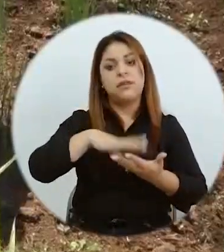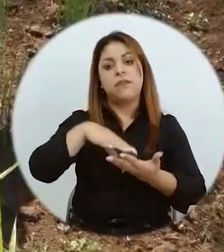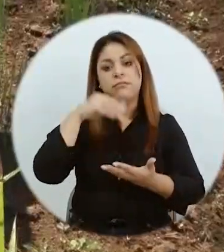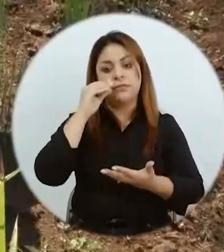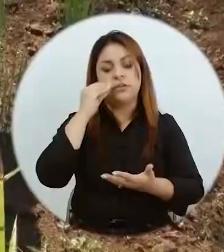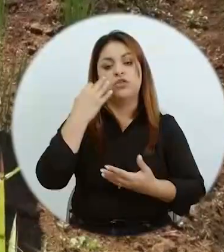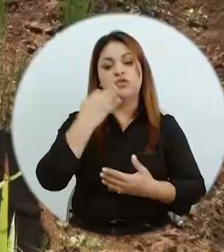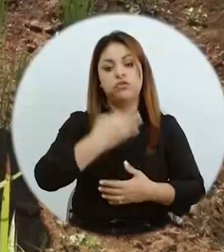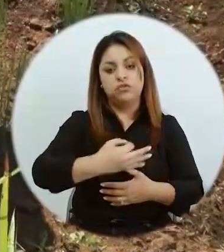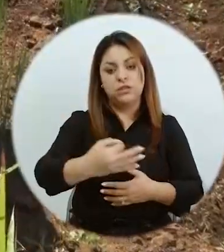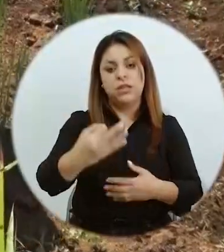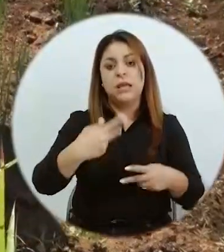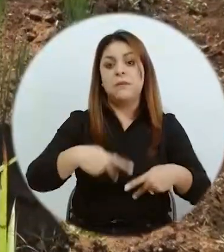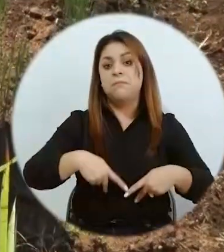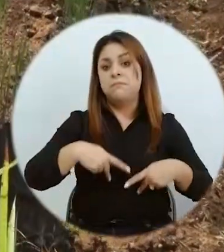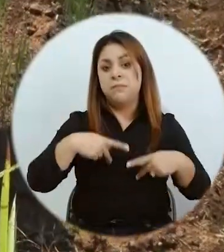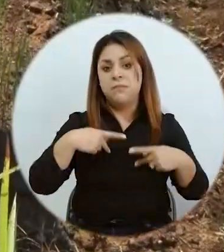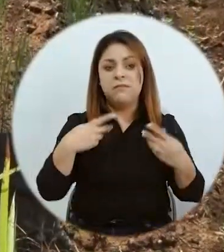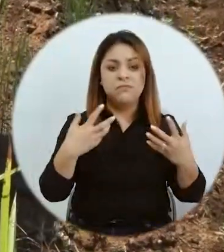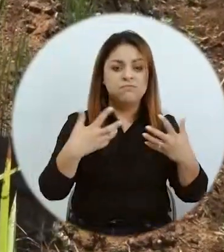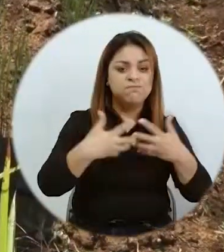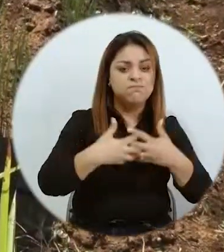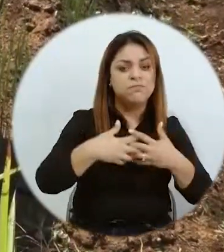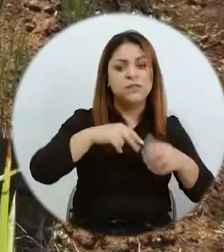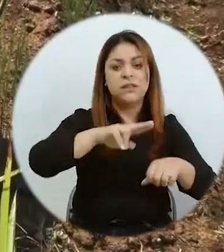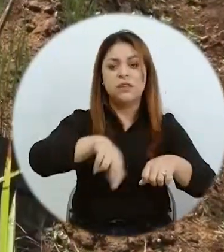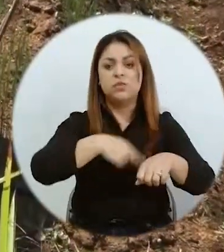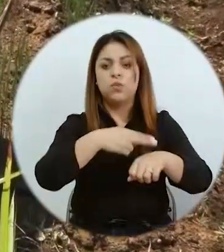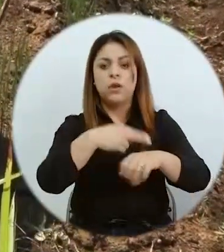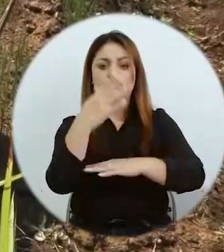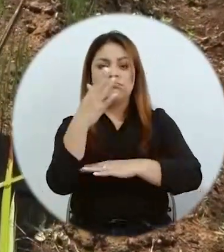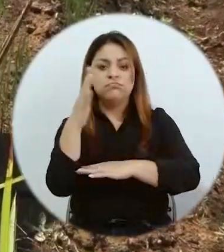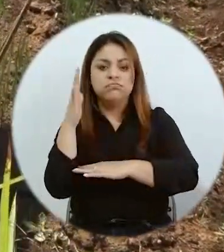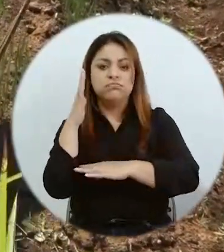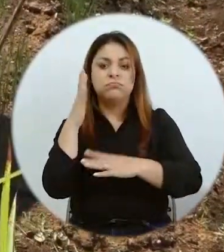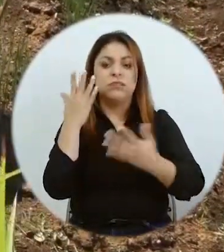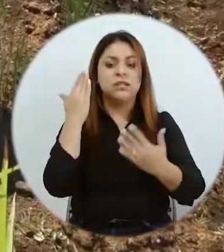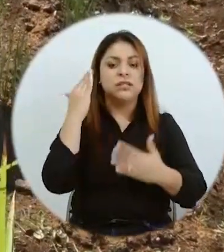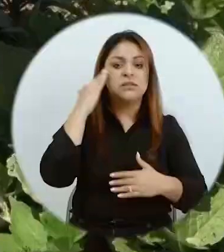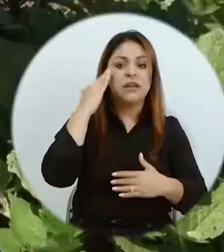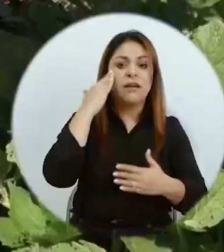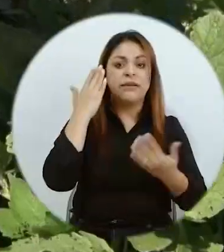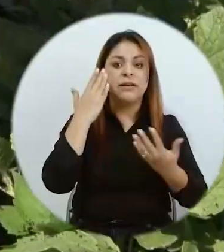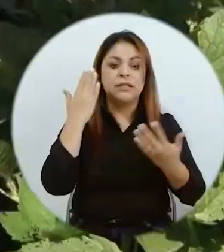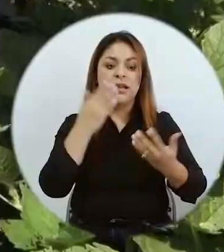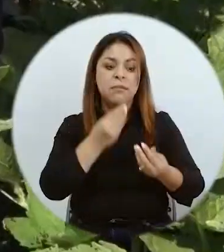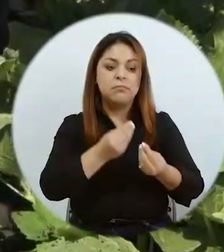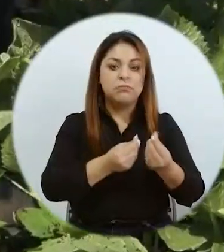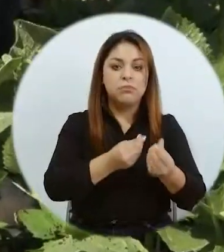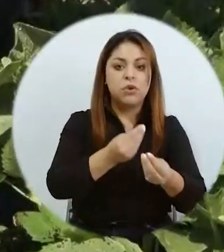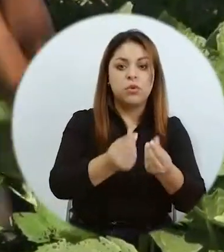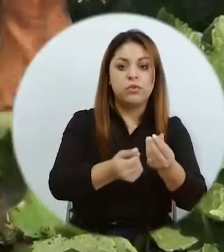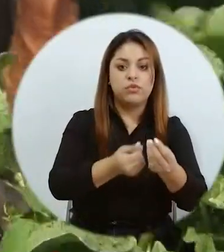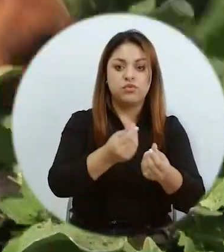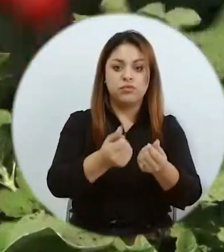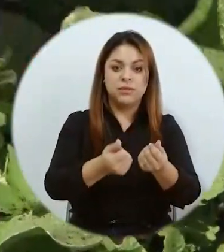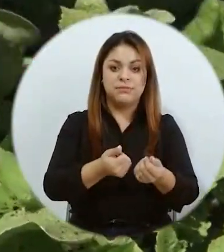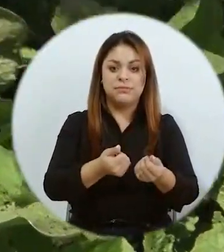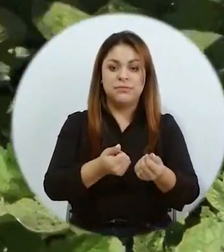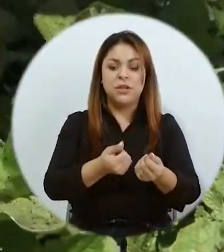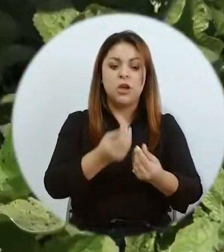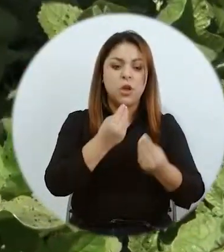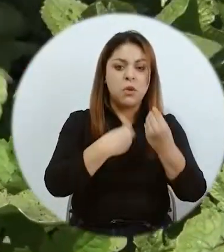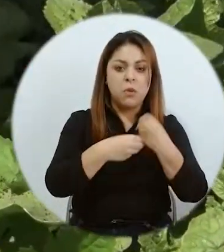Es un aprender todos los días, es un vivir con la naturaleza, es un vivir con saber que se está